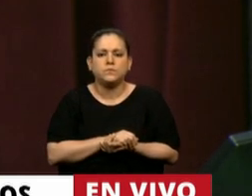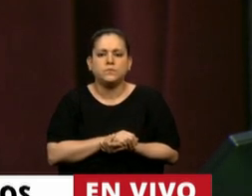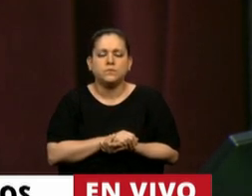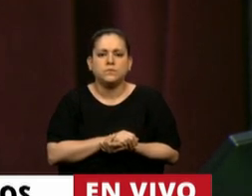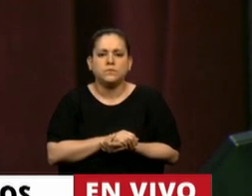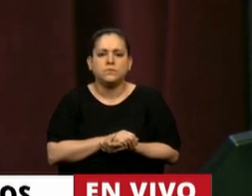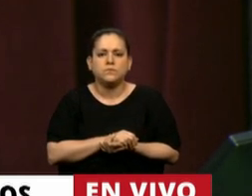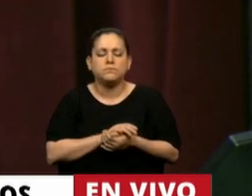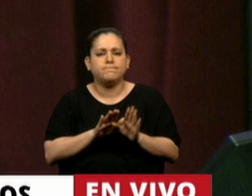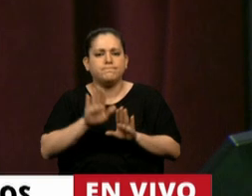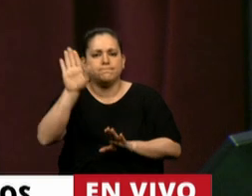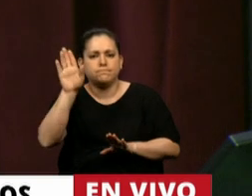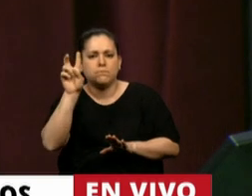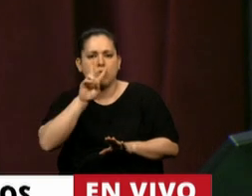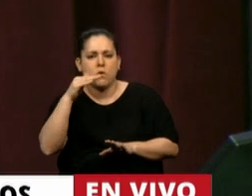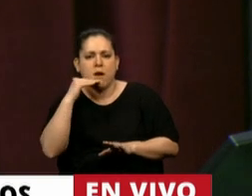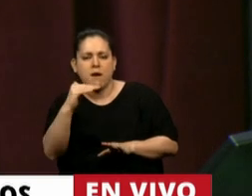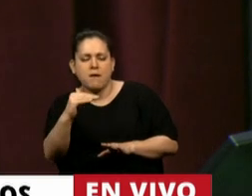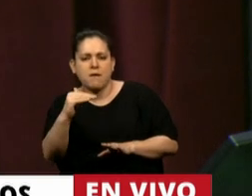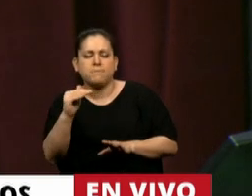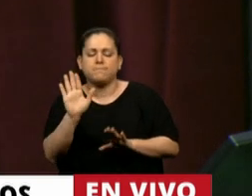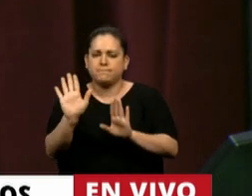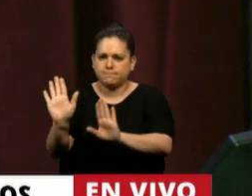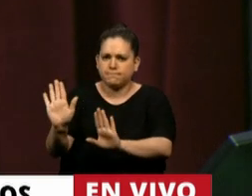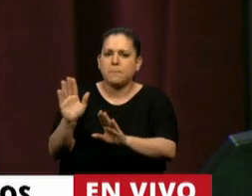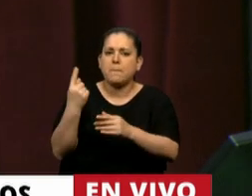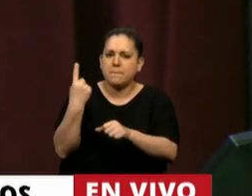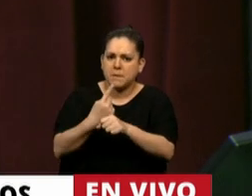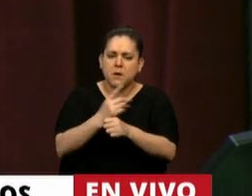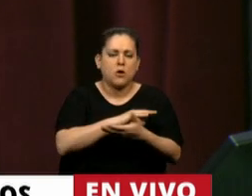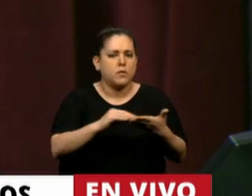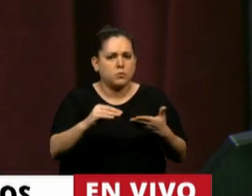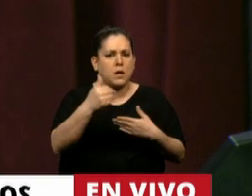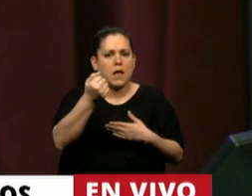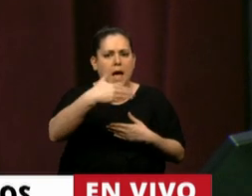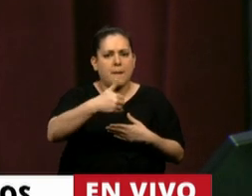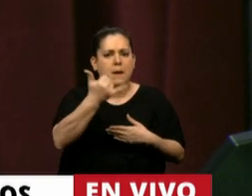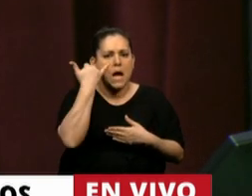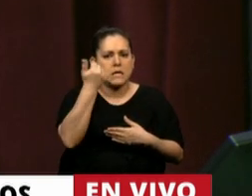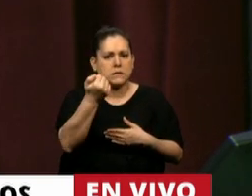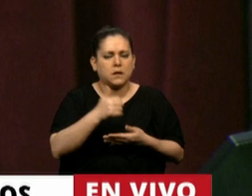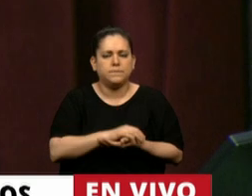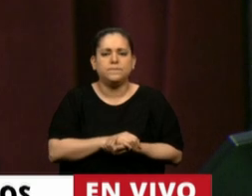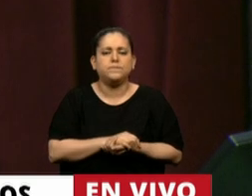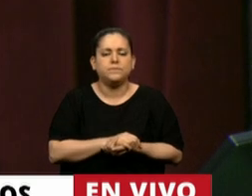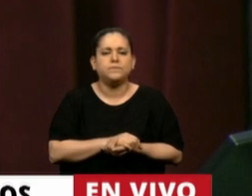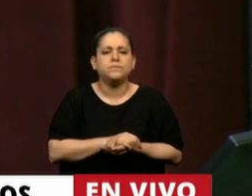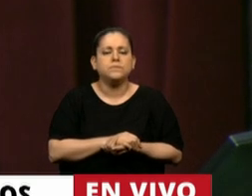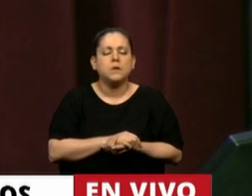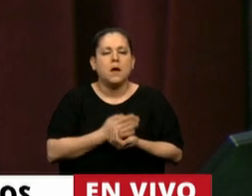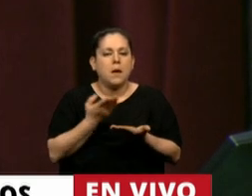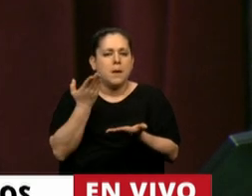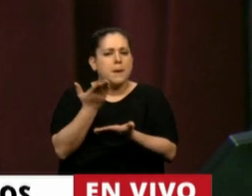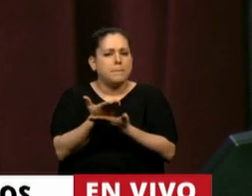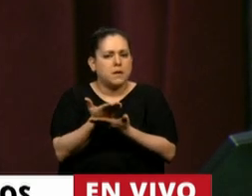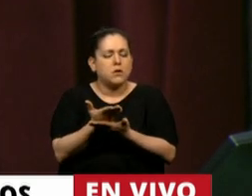presidente presidente está en uso de la palabra al diputado Amaya diputada camaño bien Le pido